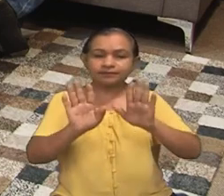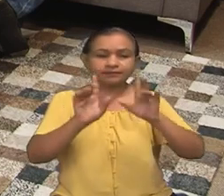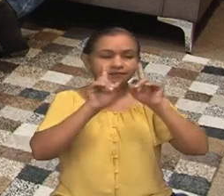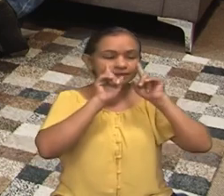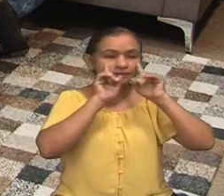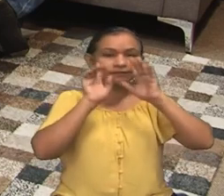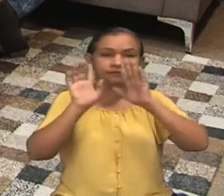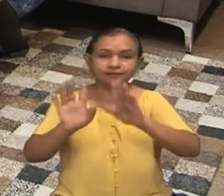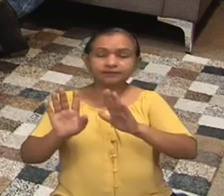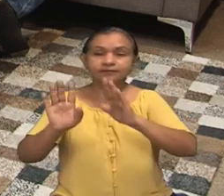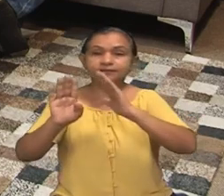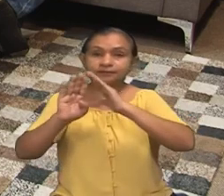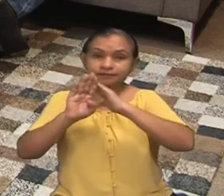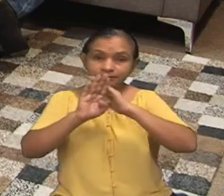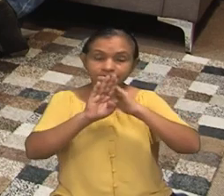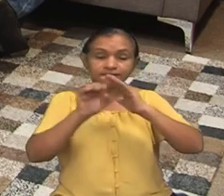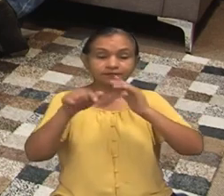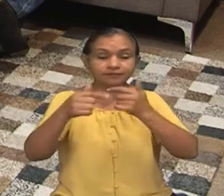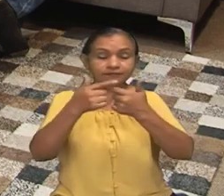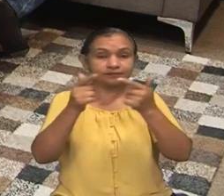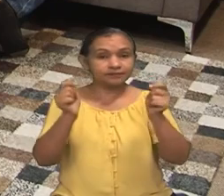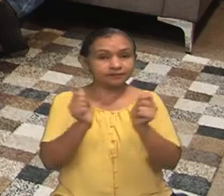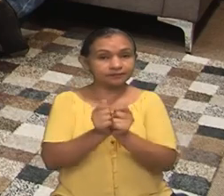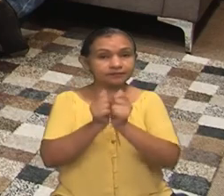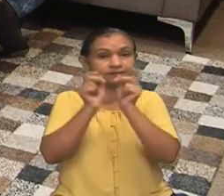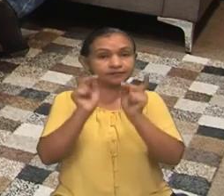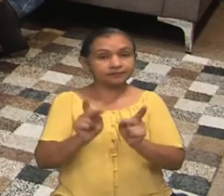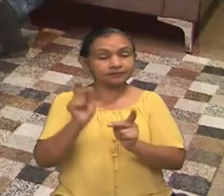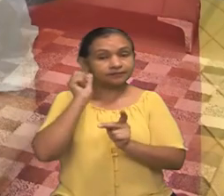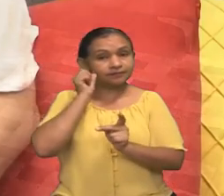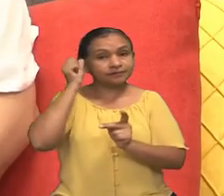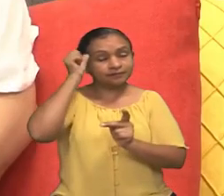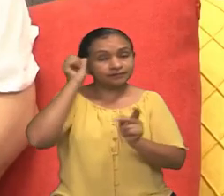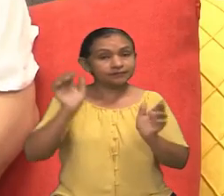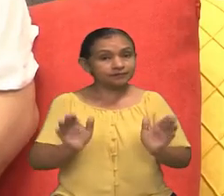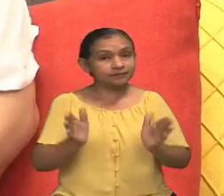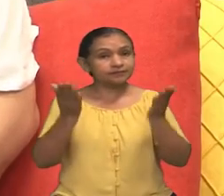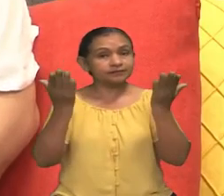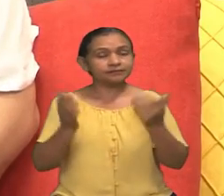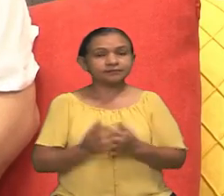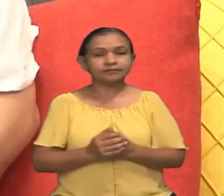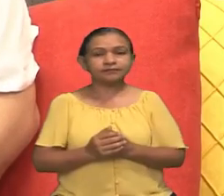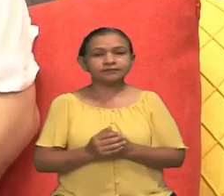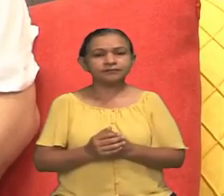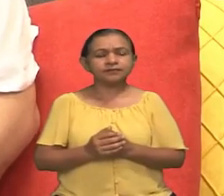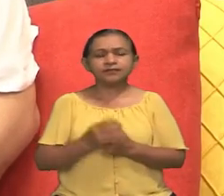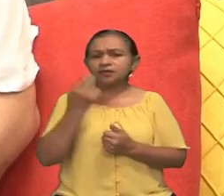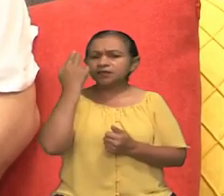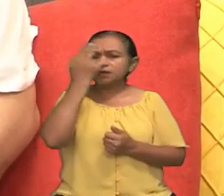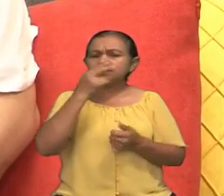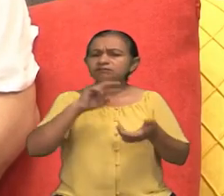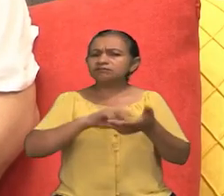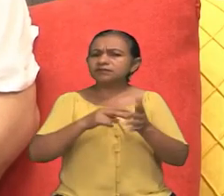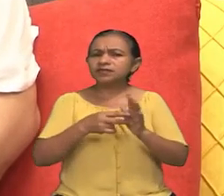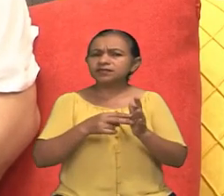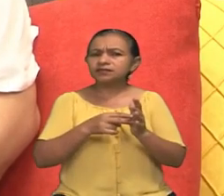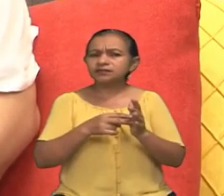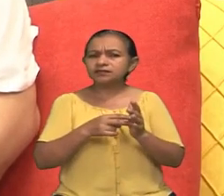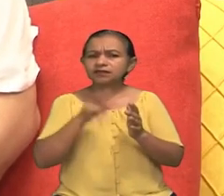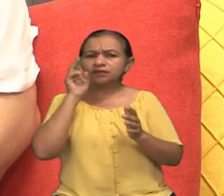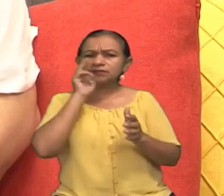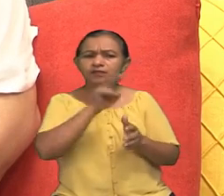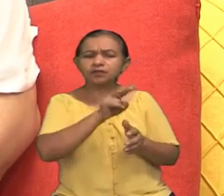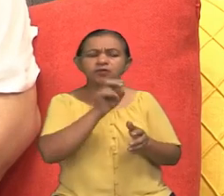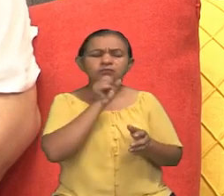la protección para este grupo. ¿Y qué significa eso? Que vemos al adulto mayor no como